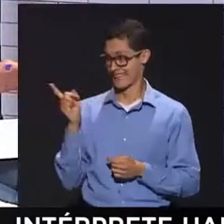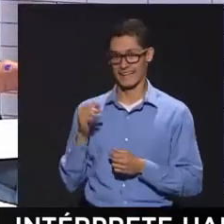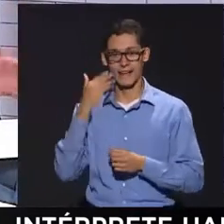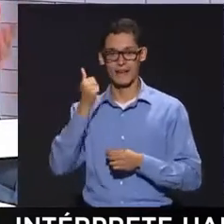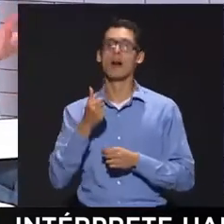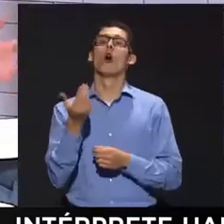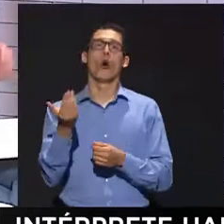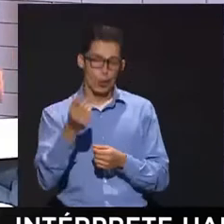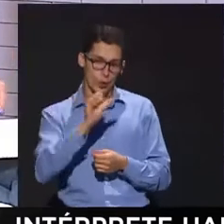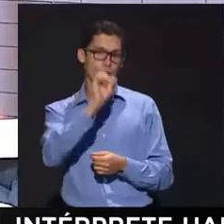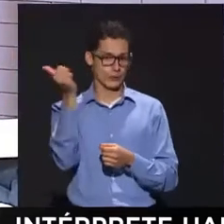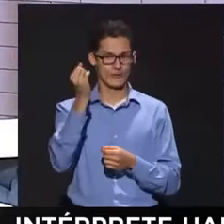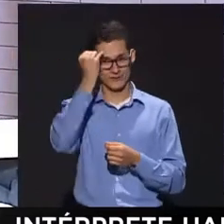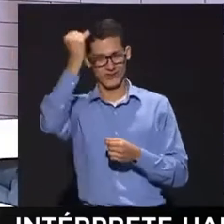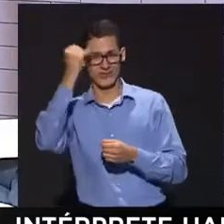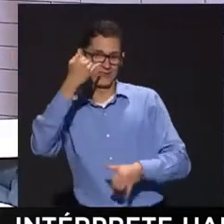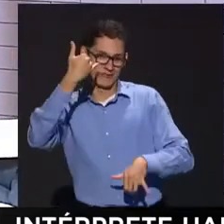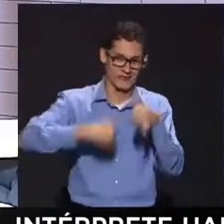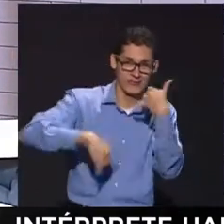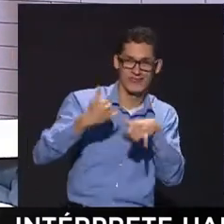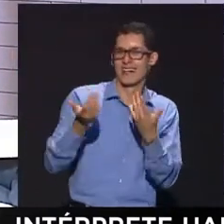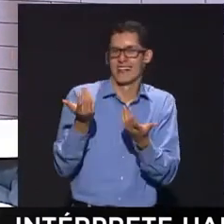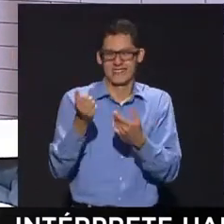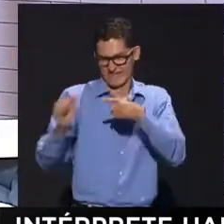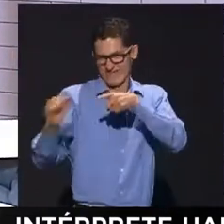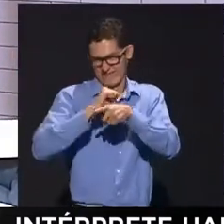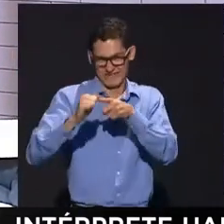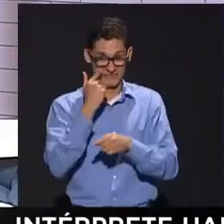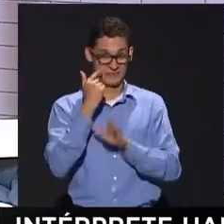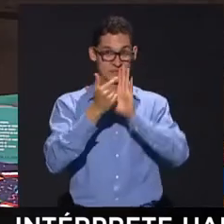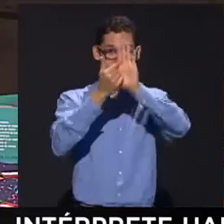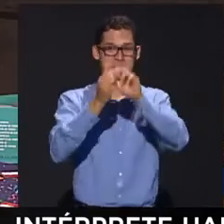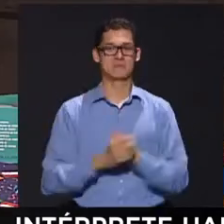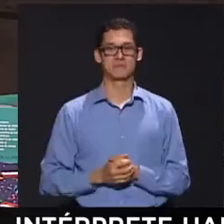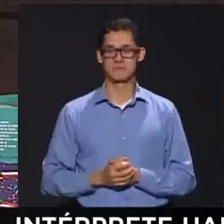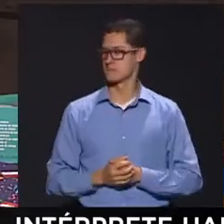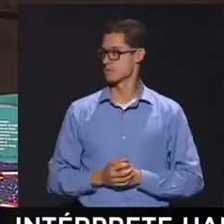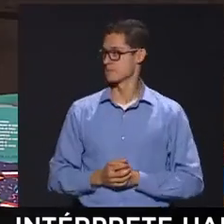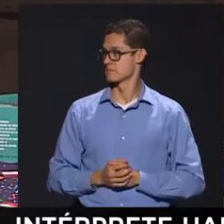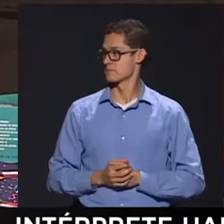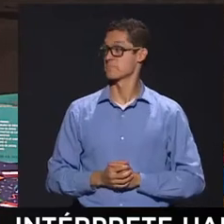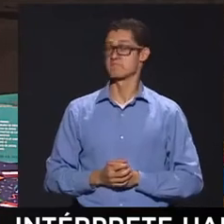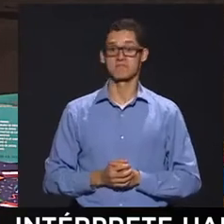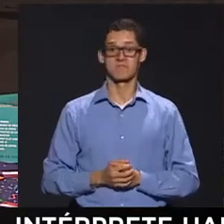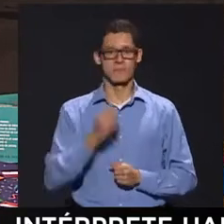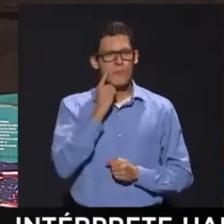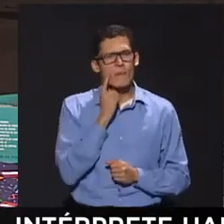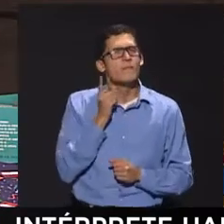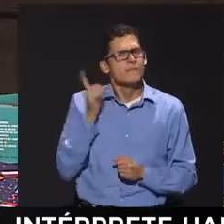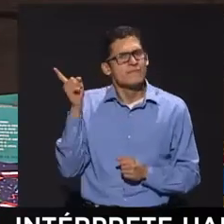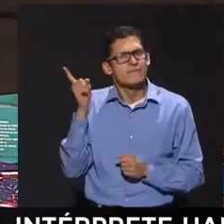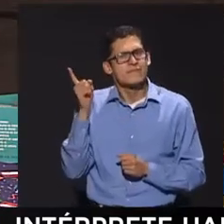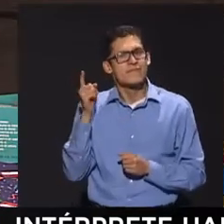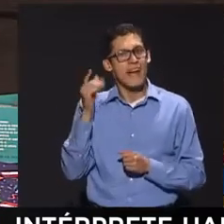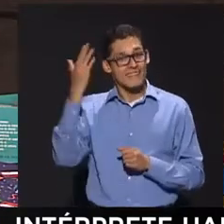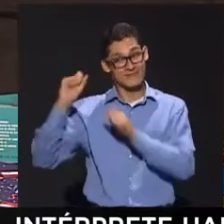estamos trabajando hoy y este juego de roles. Bueno, si observamos bien el video de la mamá, vemos que ella tiene todo un laboratorio